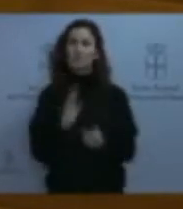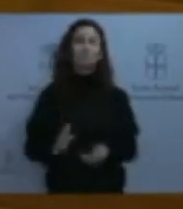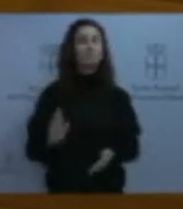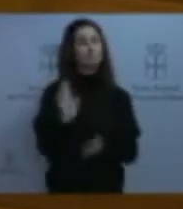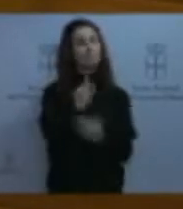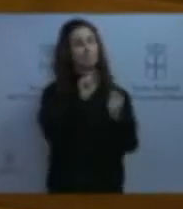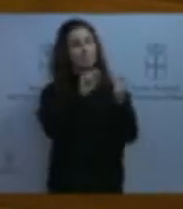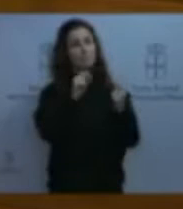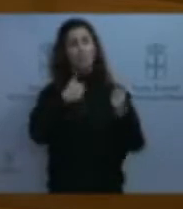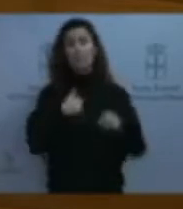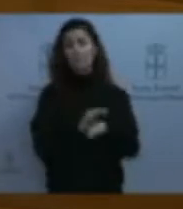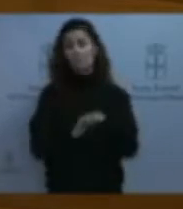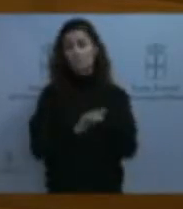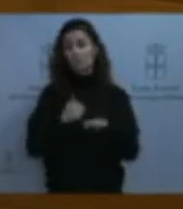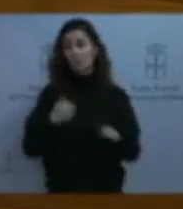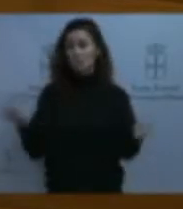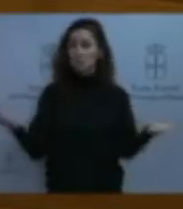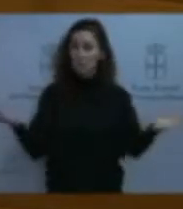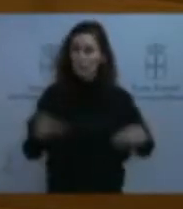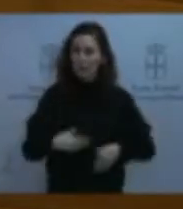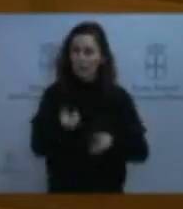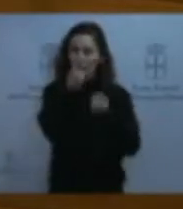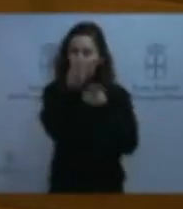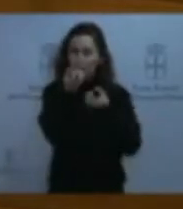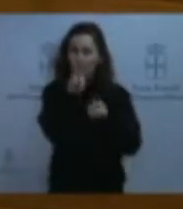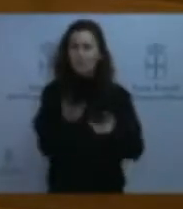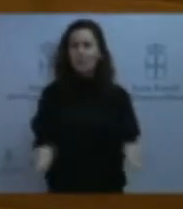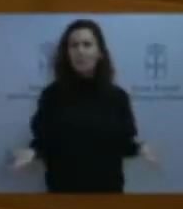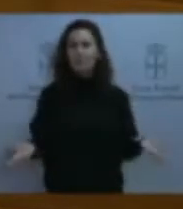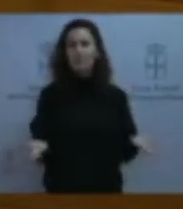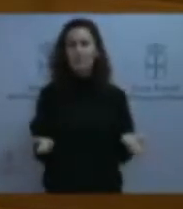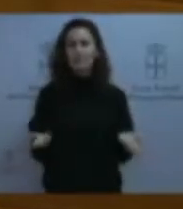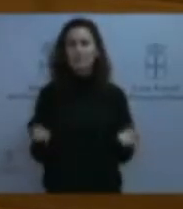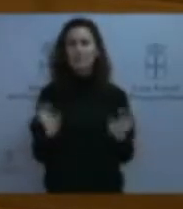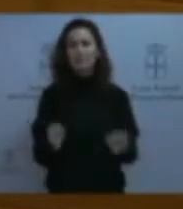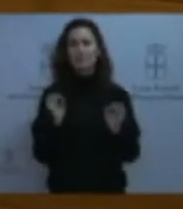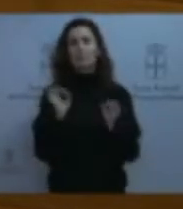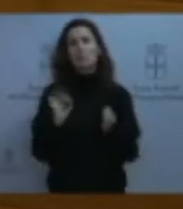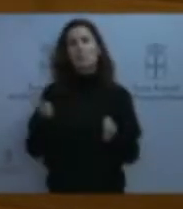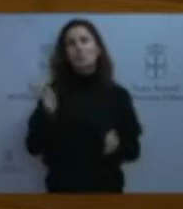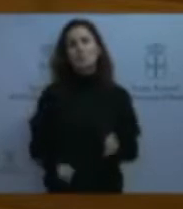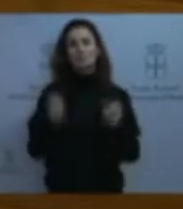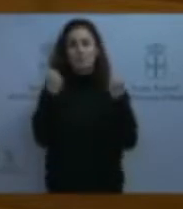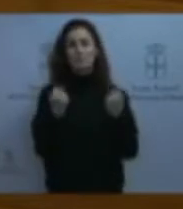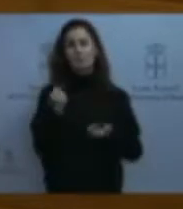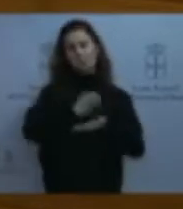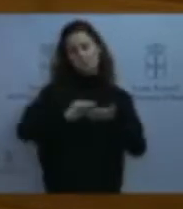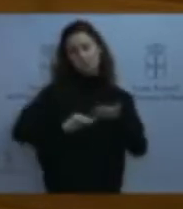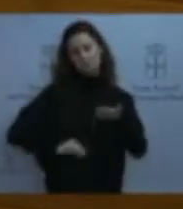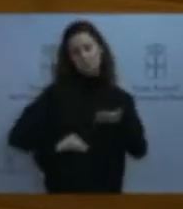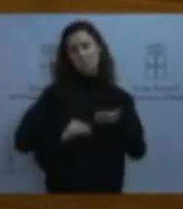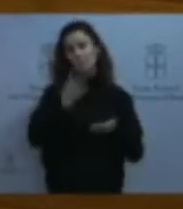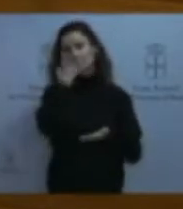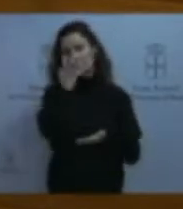Yo no dispongo de ellos, porque son informes que no se hacen a la carta, que se hacen por profesionales, que son rigurosos y, por lo tanto, hasta